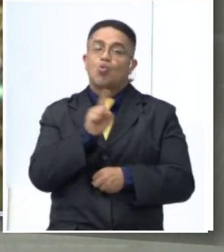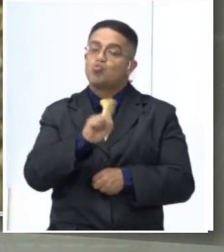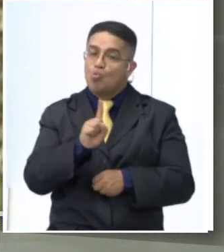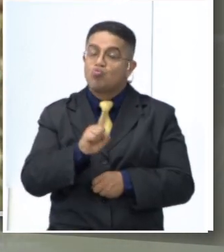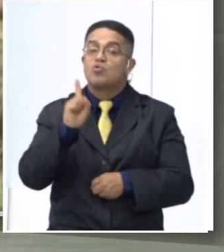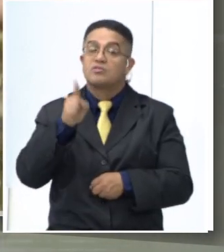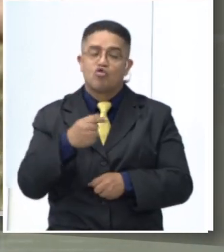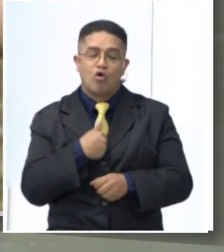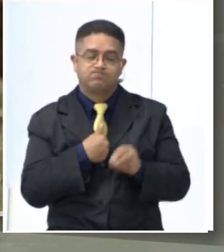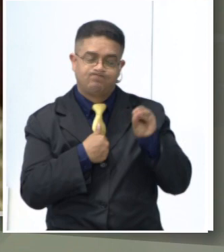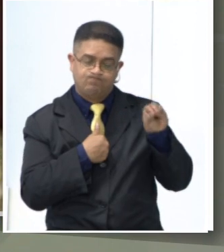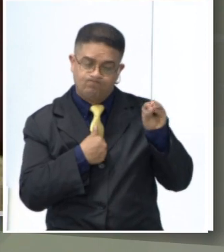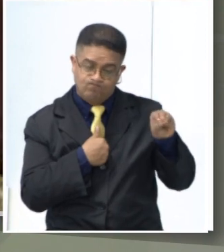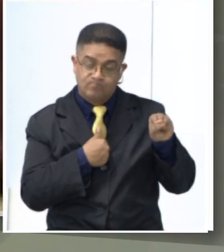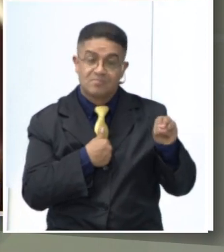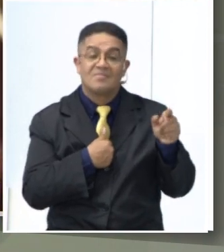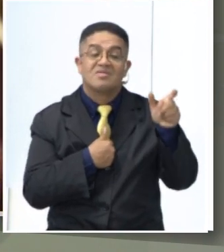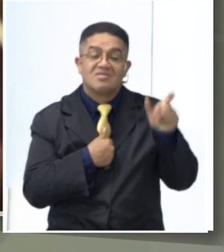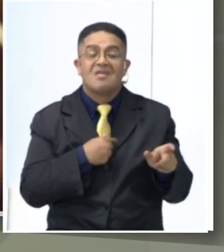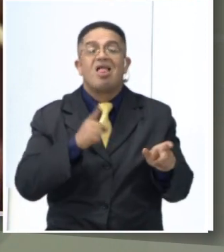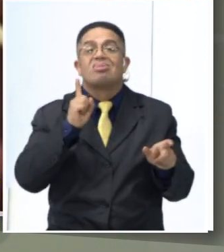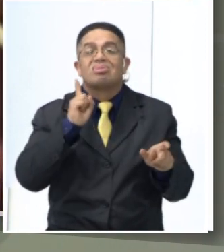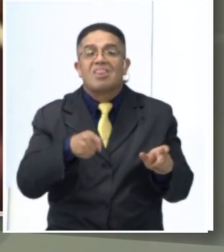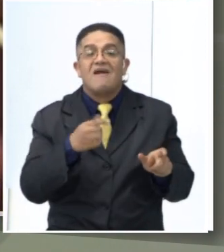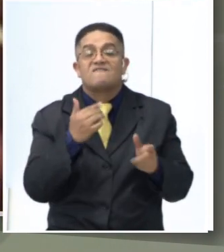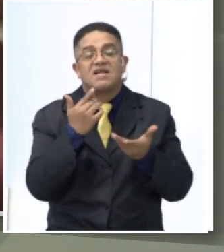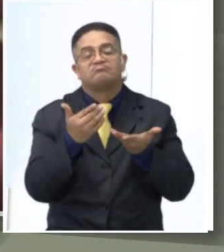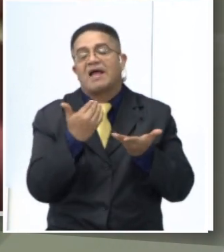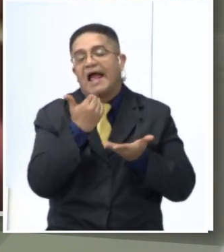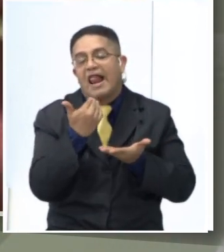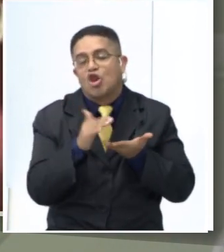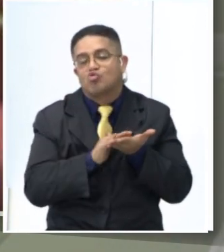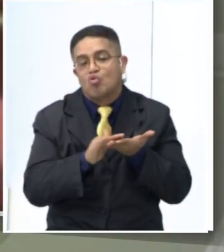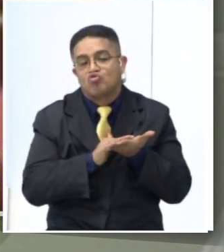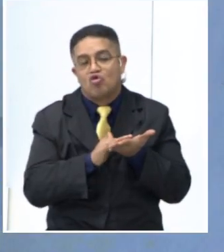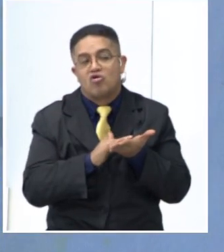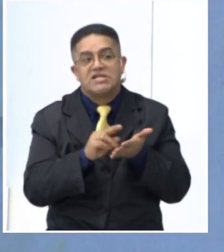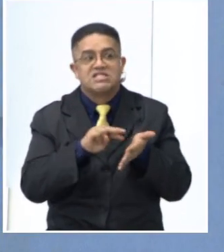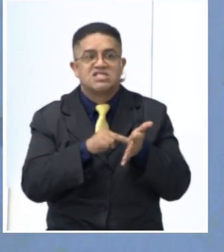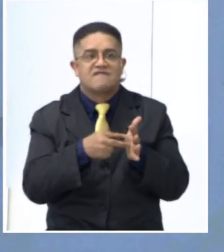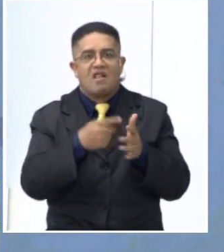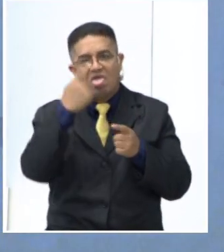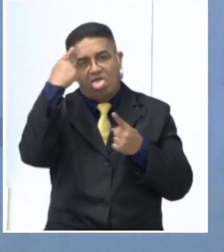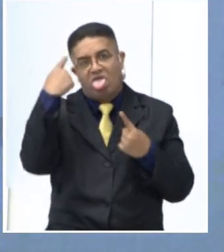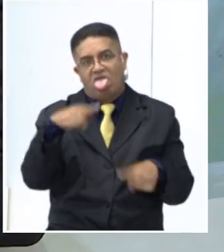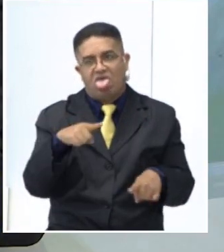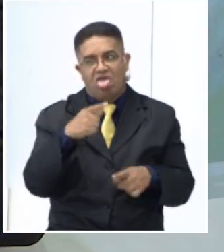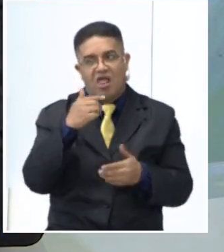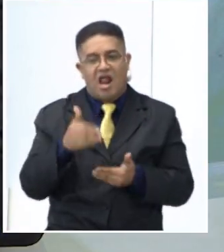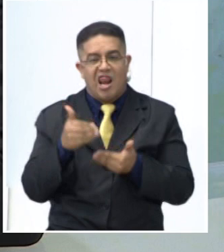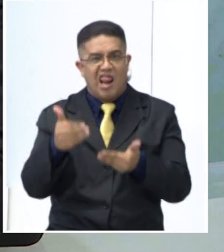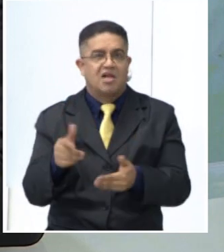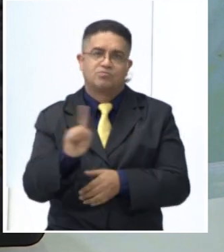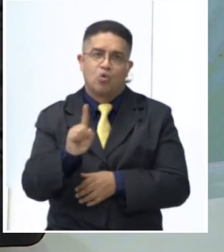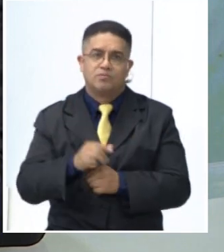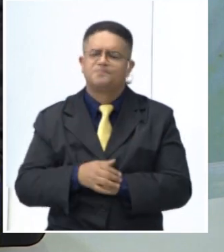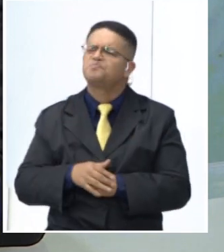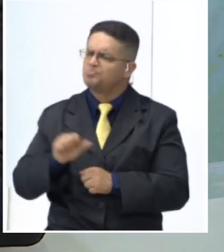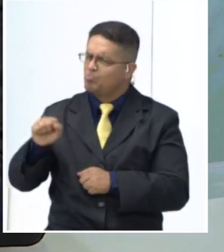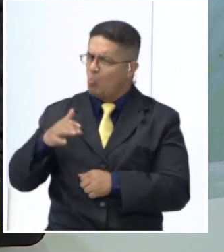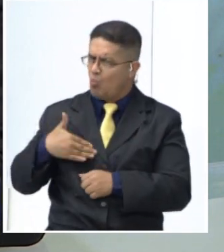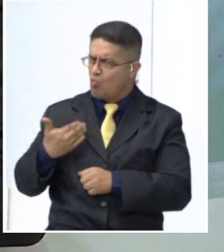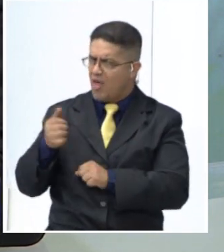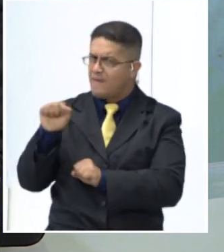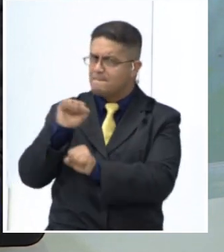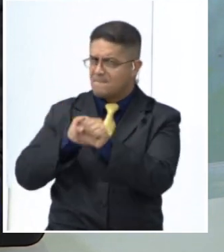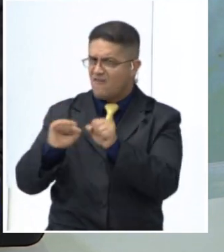responsablemente decirle a las personas que debemos hacer algo al respecto, no podemos dejarlo así por así. Doctor, ¿se pueden prevenir las infecciones